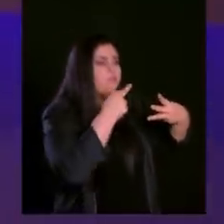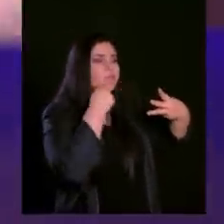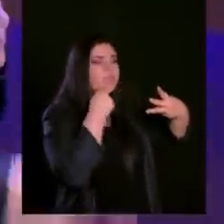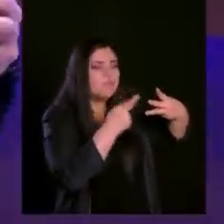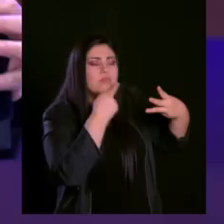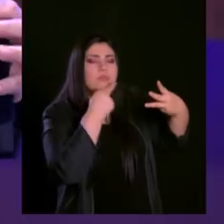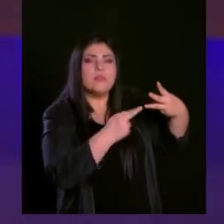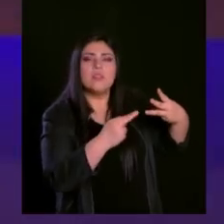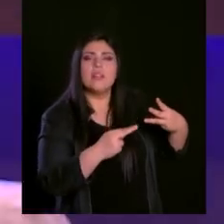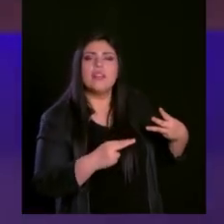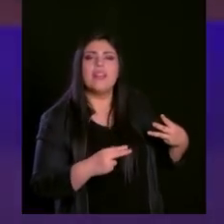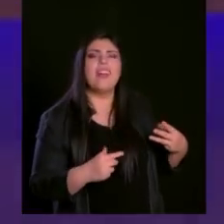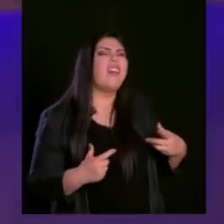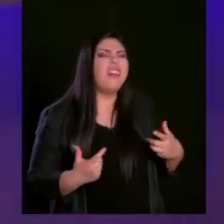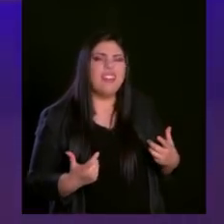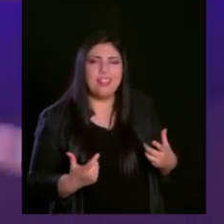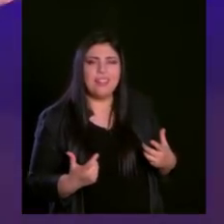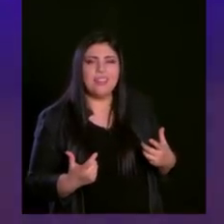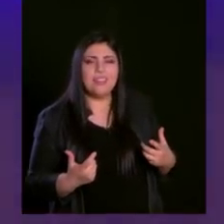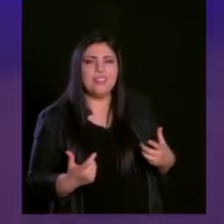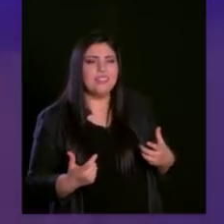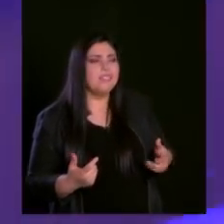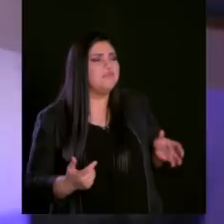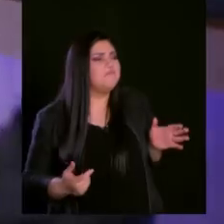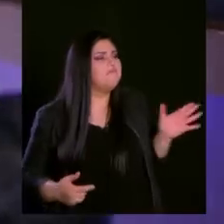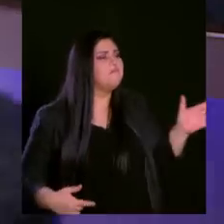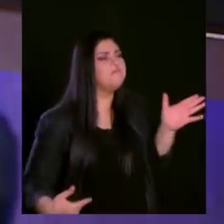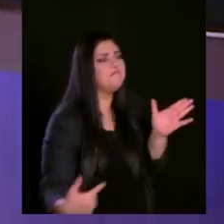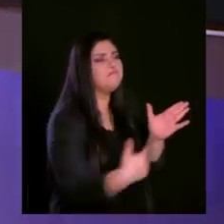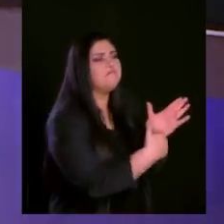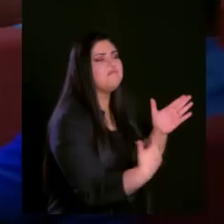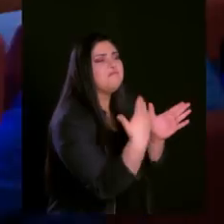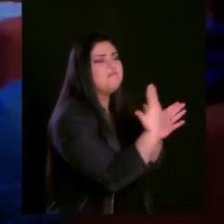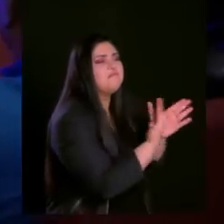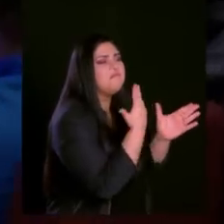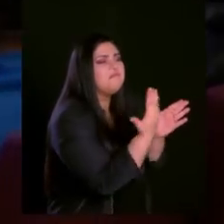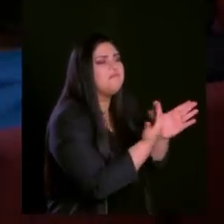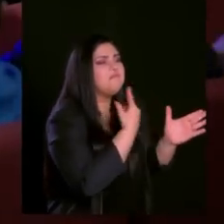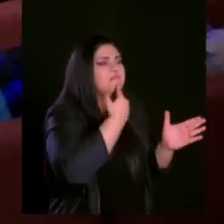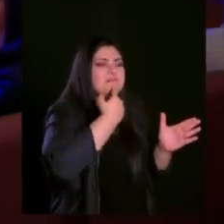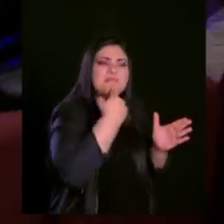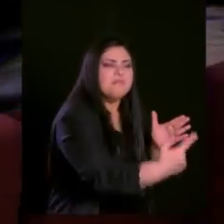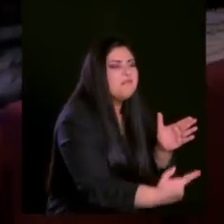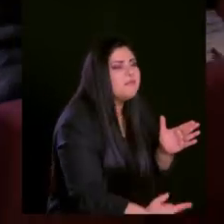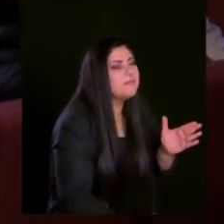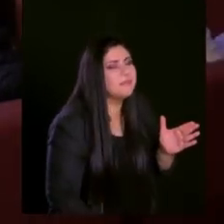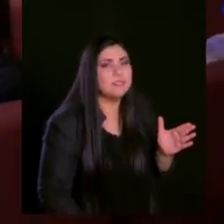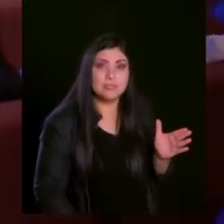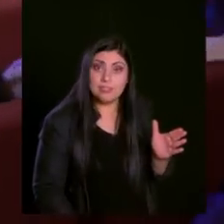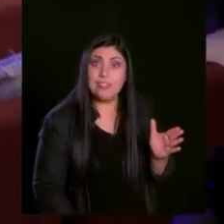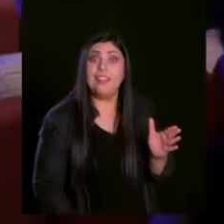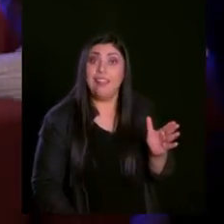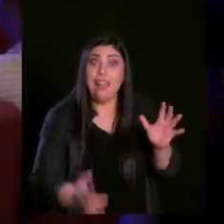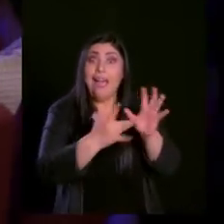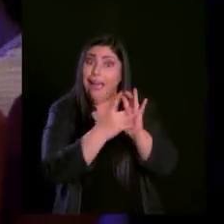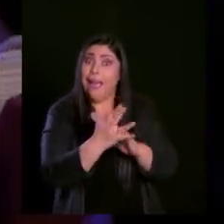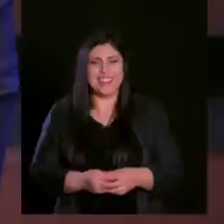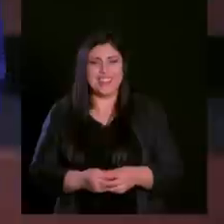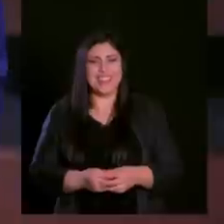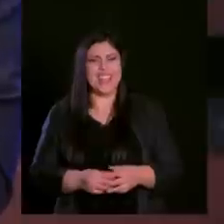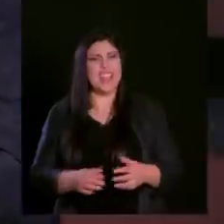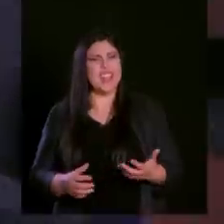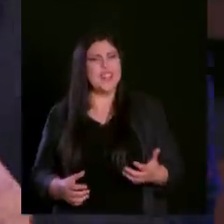de qué lado se sabe mal la Biblia qué fue lo que Jesús respondió Como dijo dígame un poco más fuerte